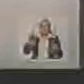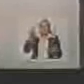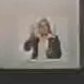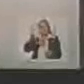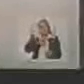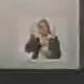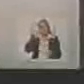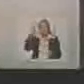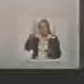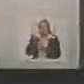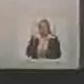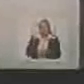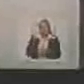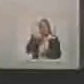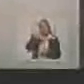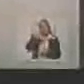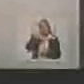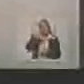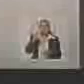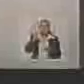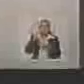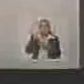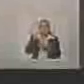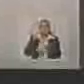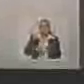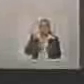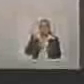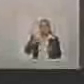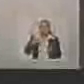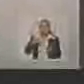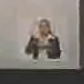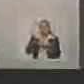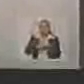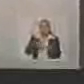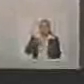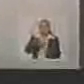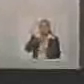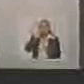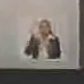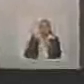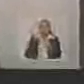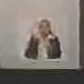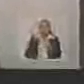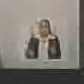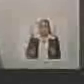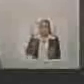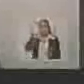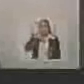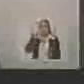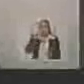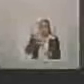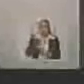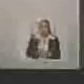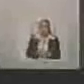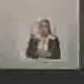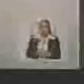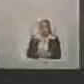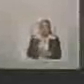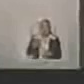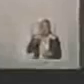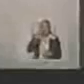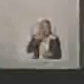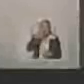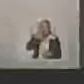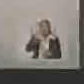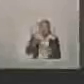se termina con tu apoyo, con tu confianza, votando por Dinora Pizano. Esto se va a terminar el 7 de junio. Debo decirte además que va a